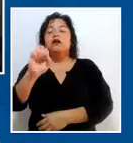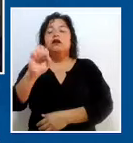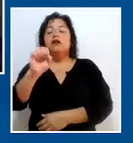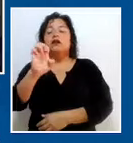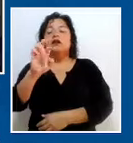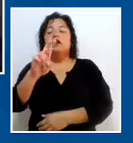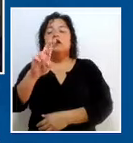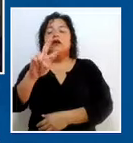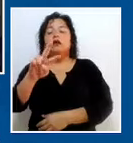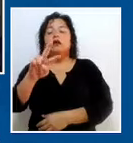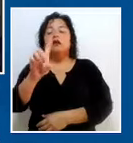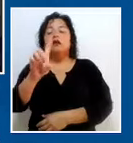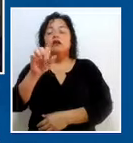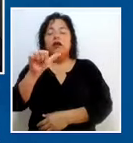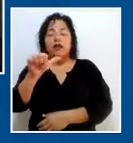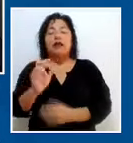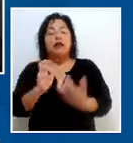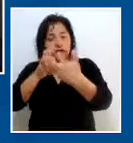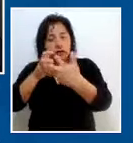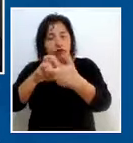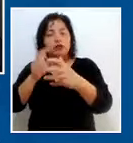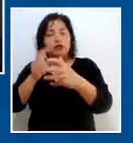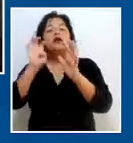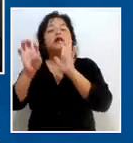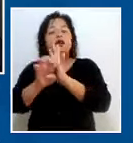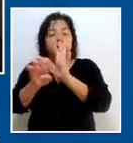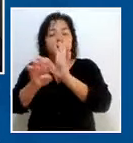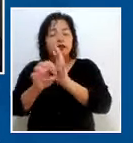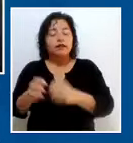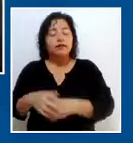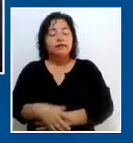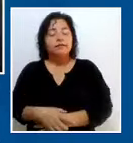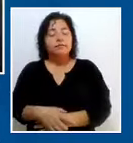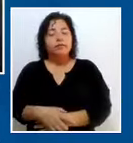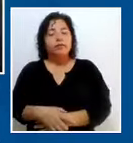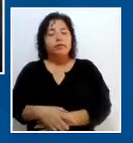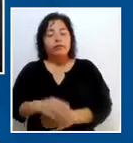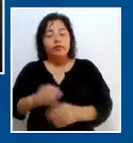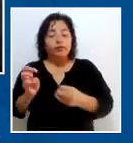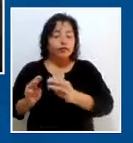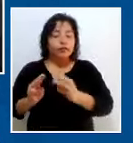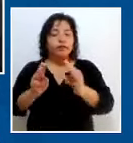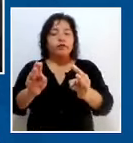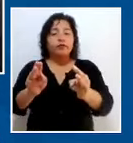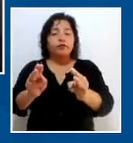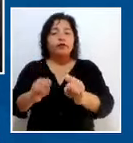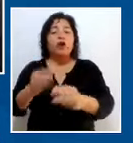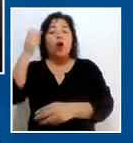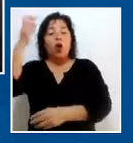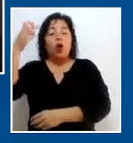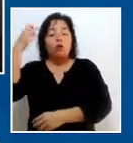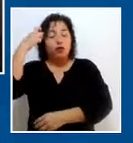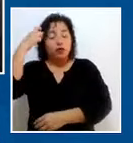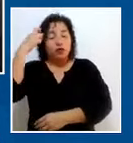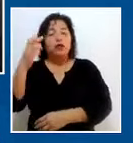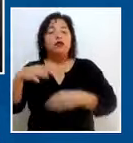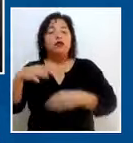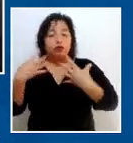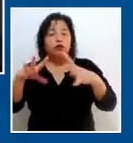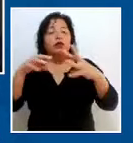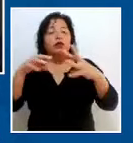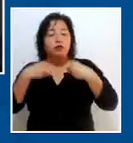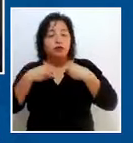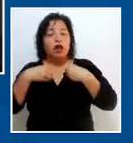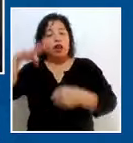está vinculada, por ejemplo, con los mecanismos o las políticas que puede adoptar, por ejemplo, la